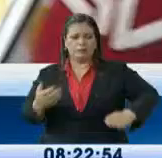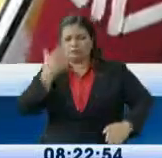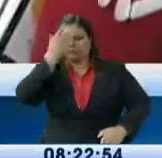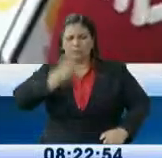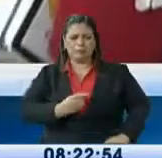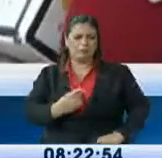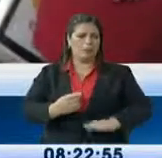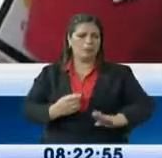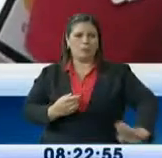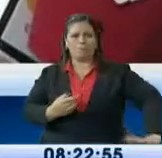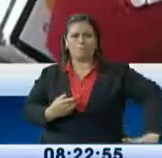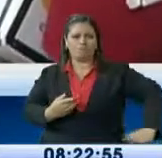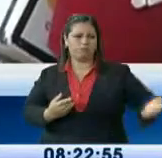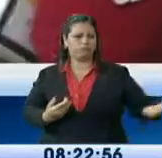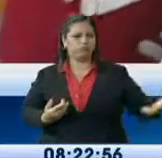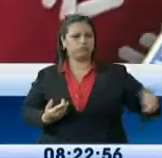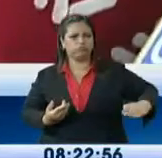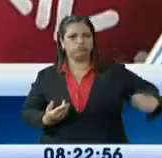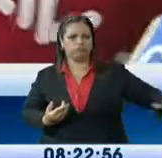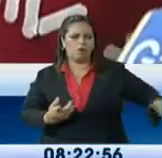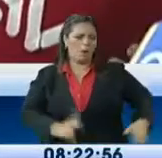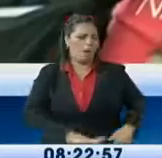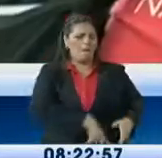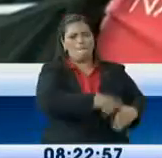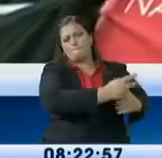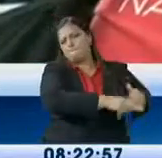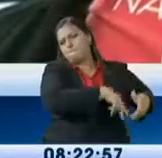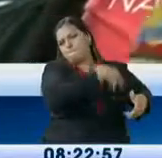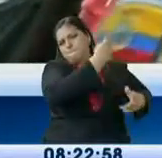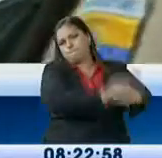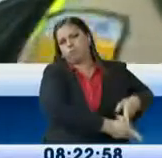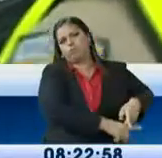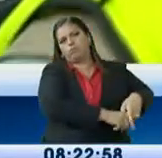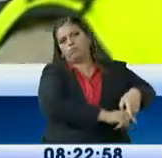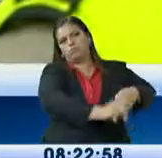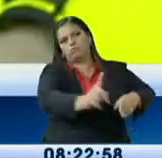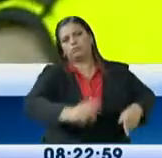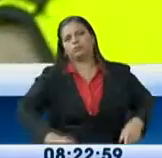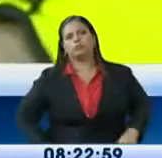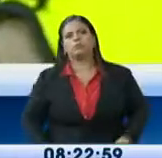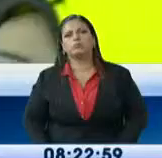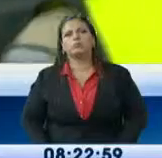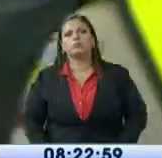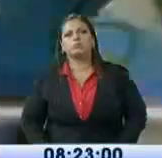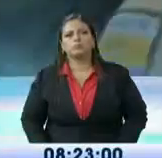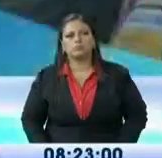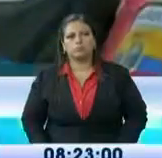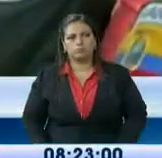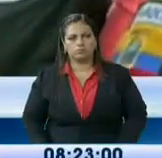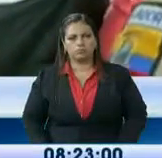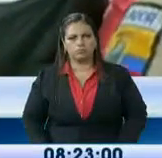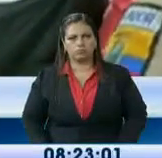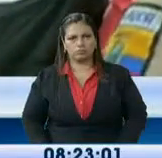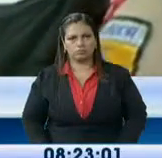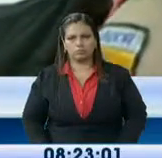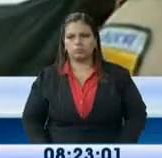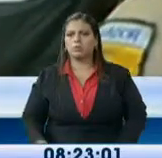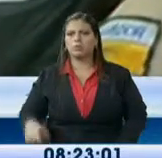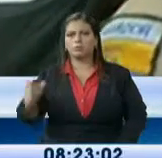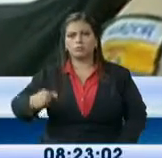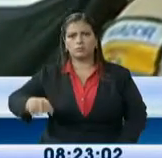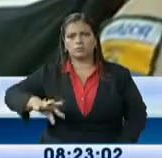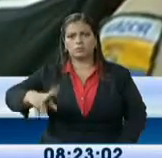que tirarme del carro y se llevaron el carro. Los señores se bajan del vehículo, dejan abandonado el